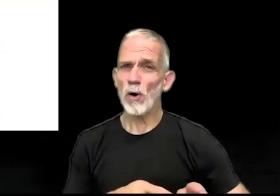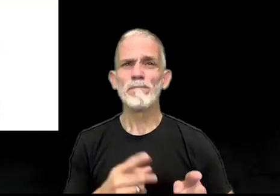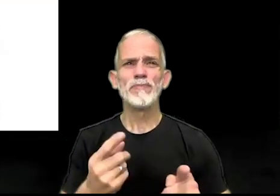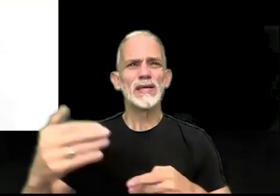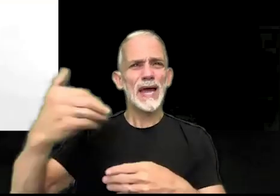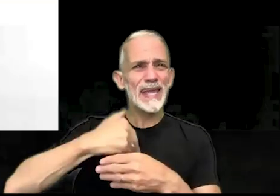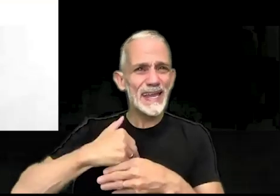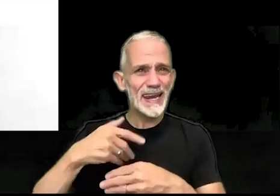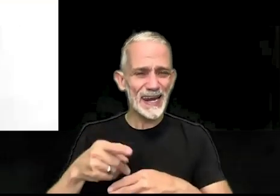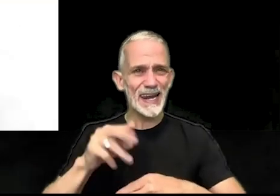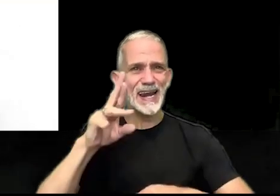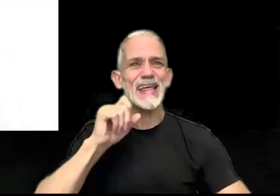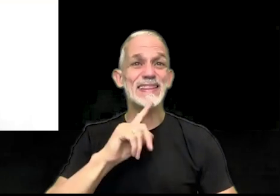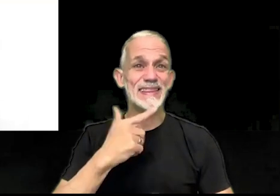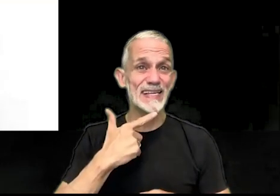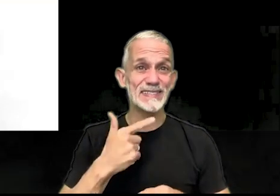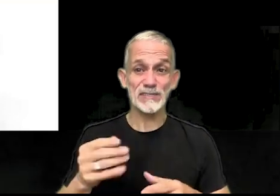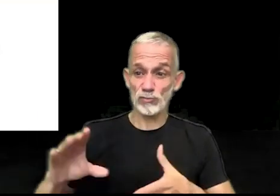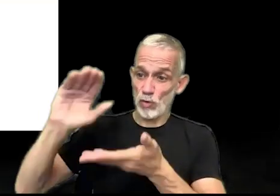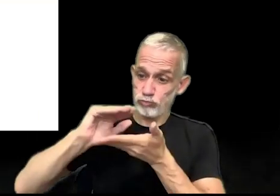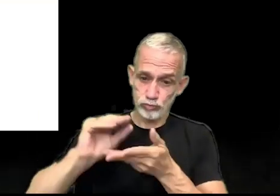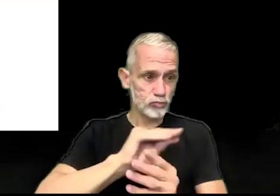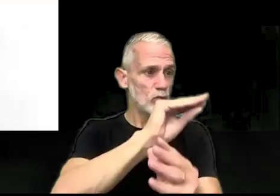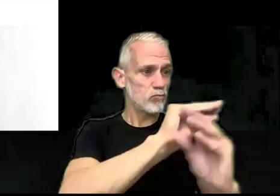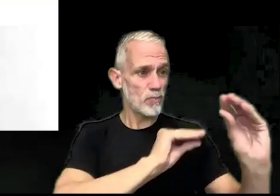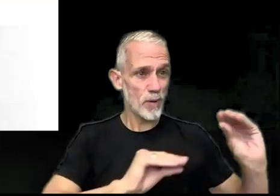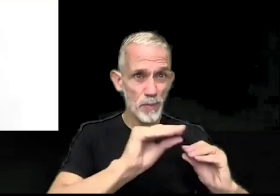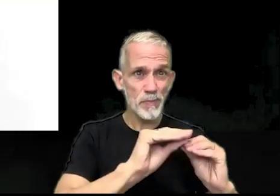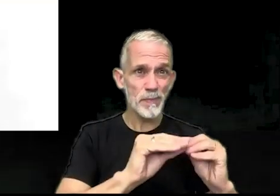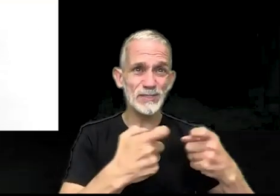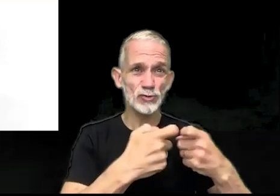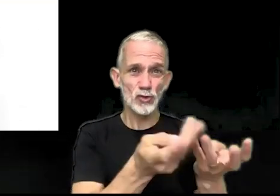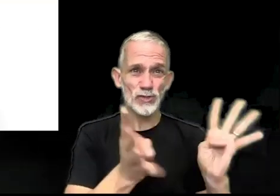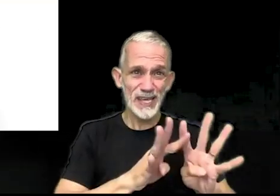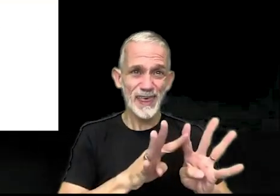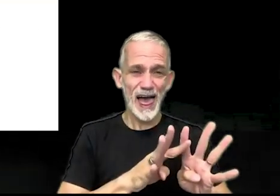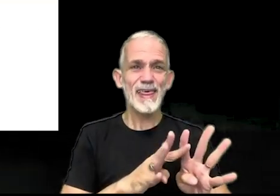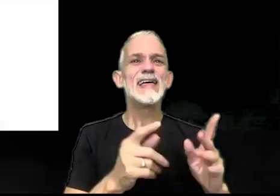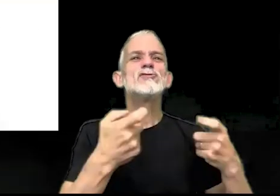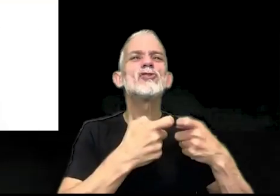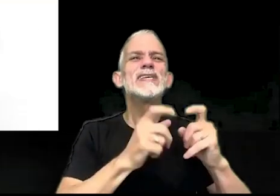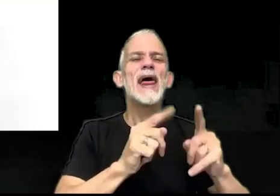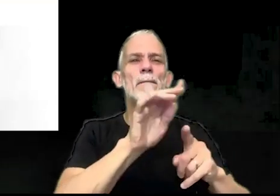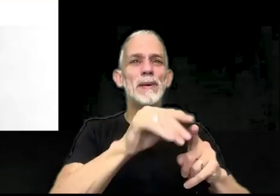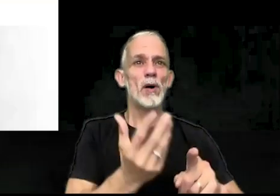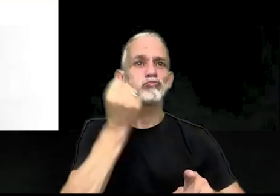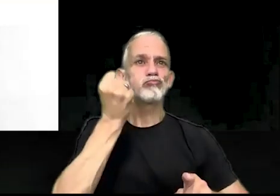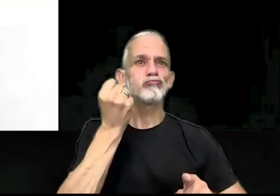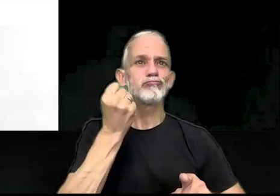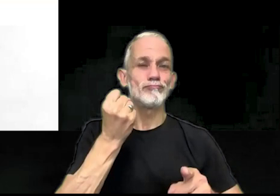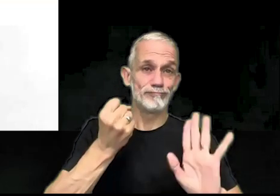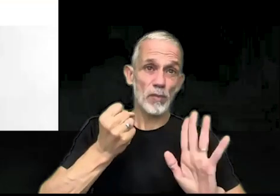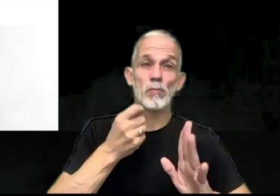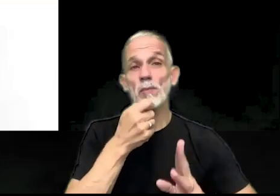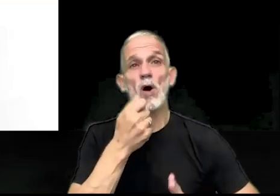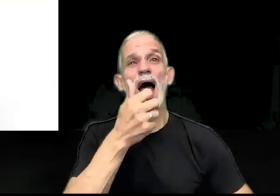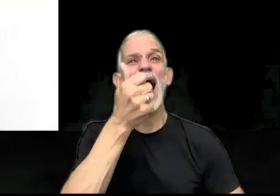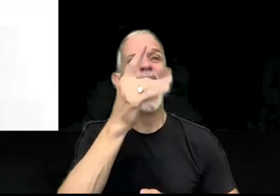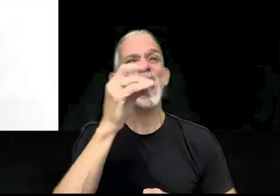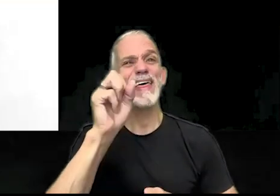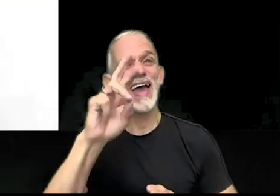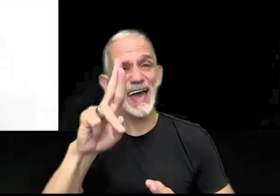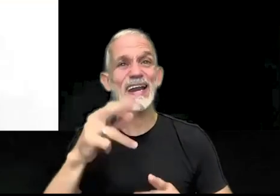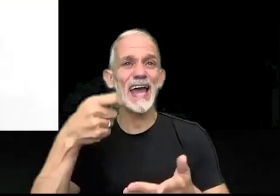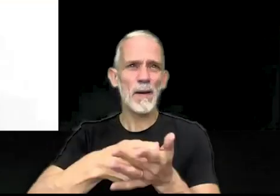Esas rentas que distribuye la sociedad actúa como agente de retención, por ejemplo, en un ADR que